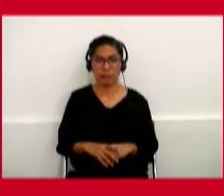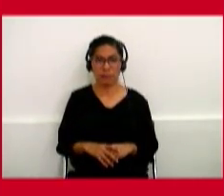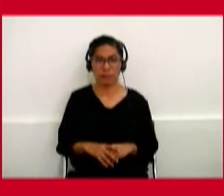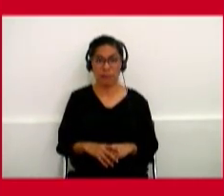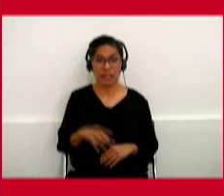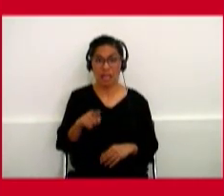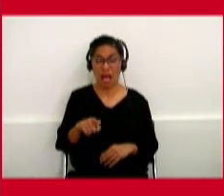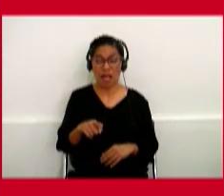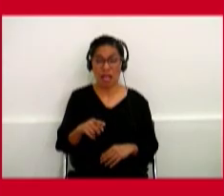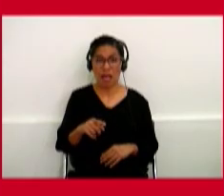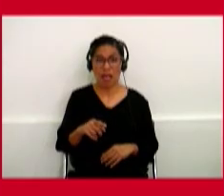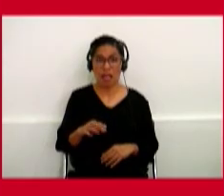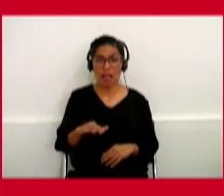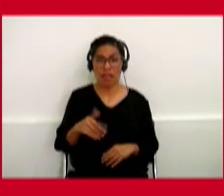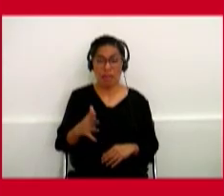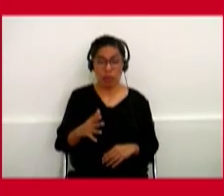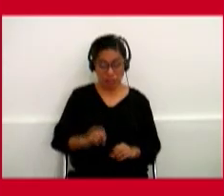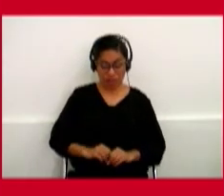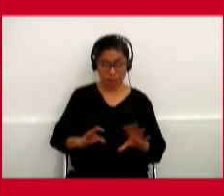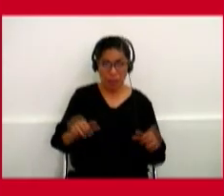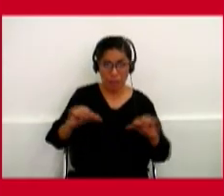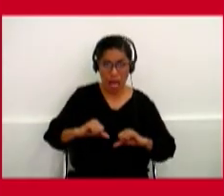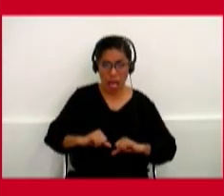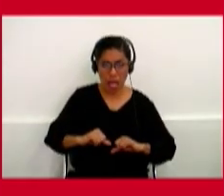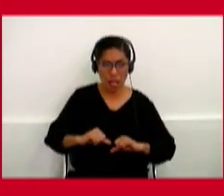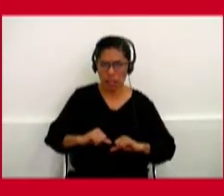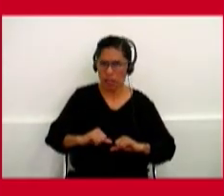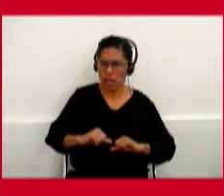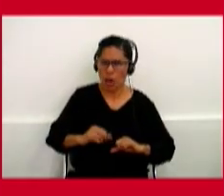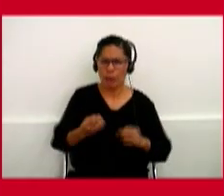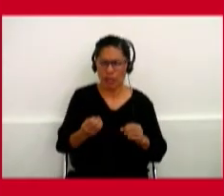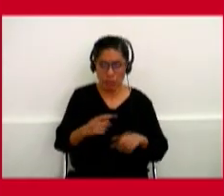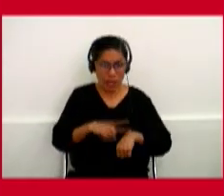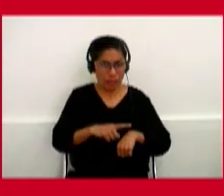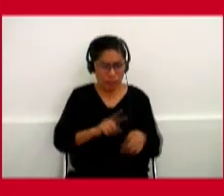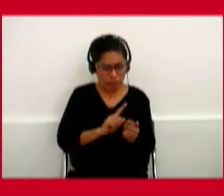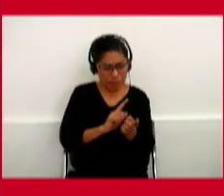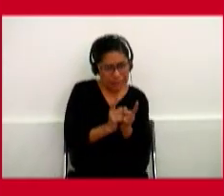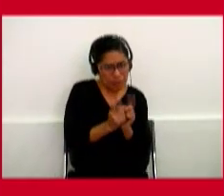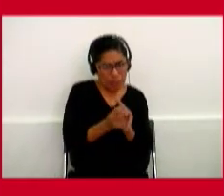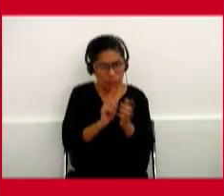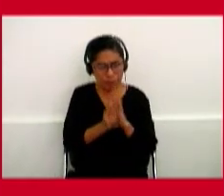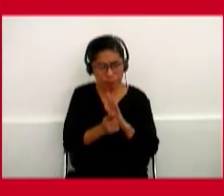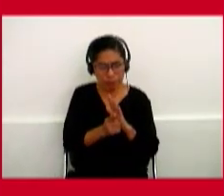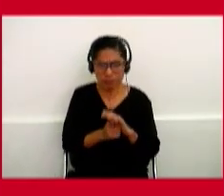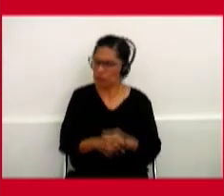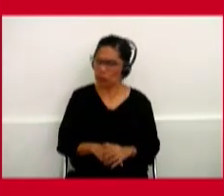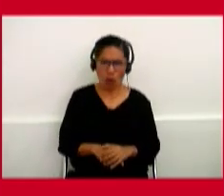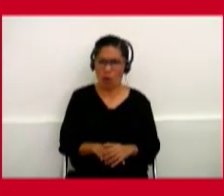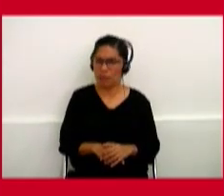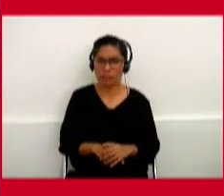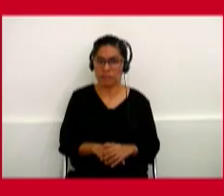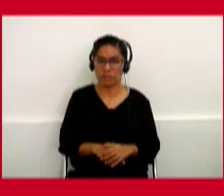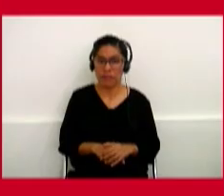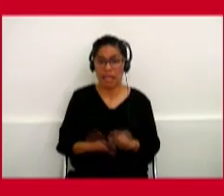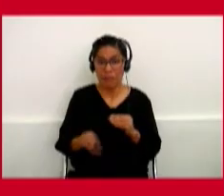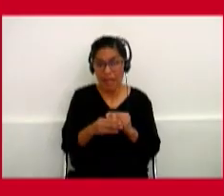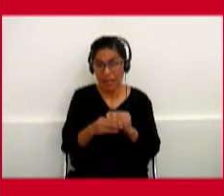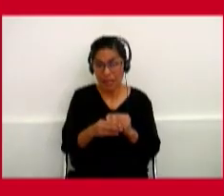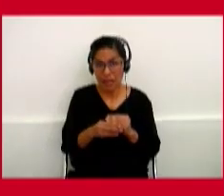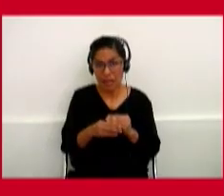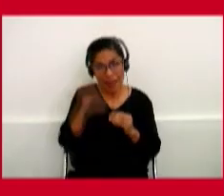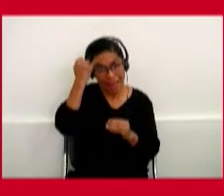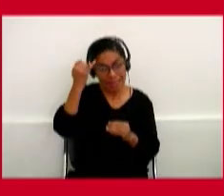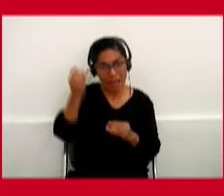digamos, daño o mala voladura por alteración de los tiempos. Para complementar la idea,